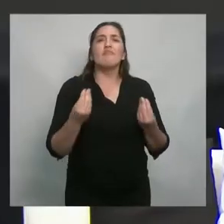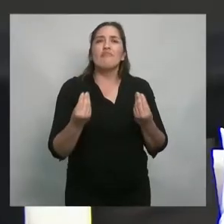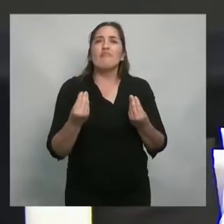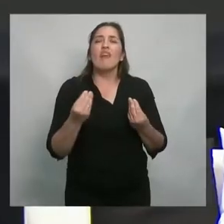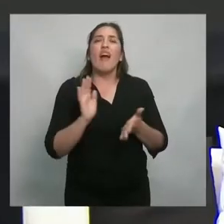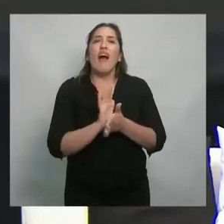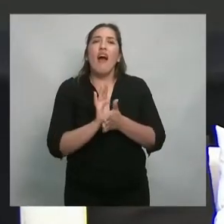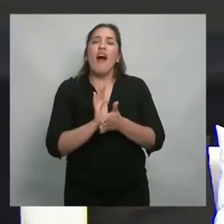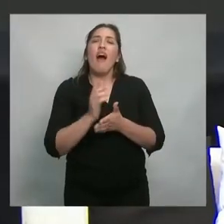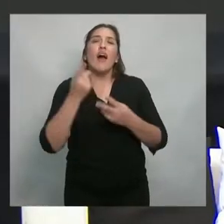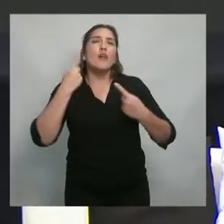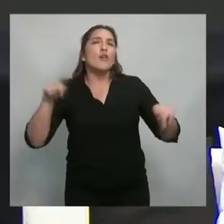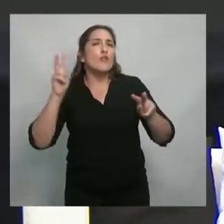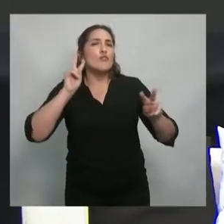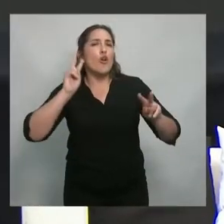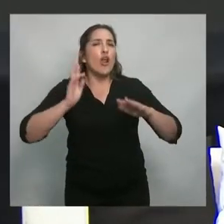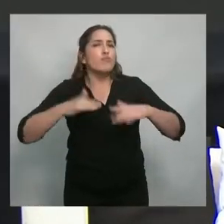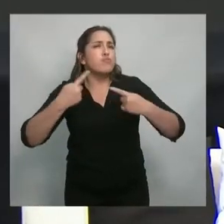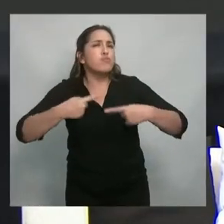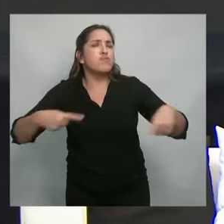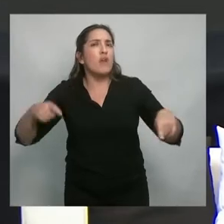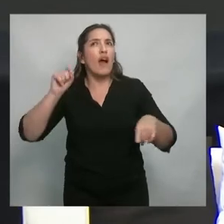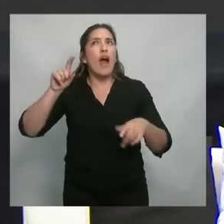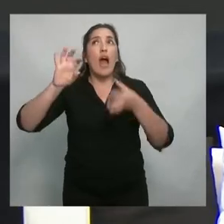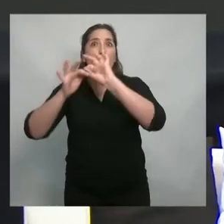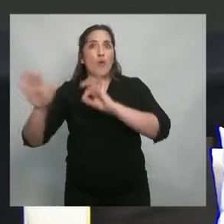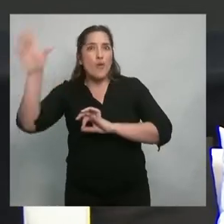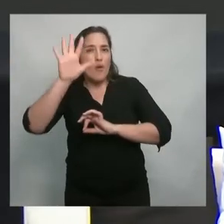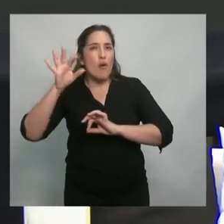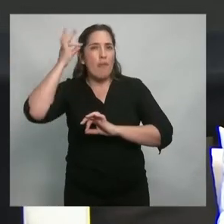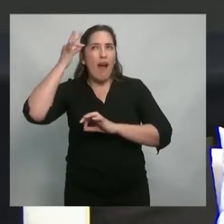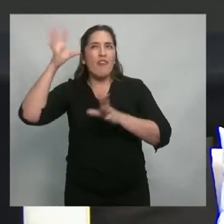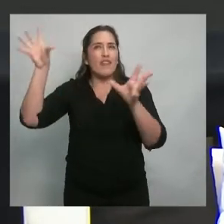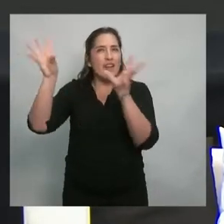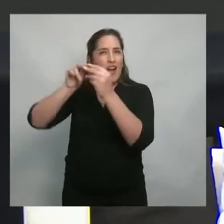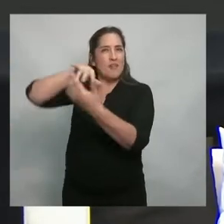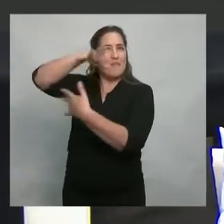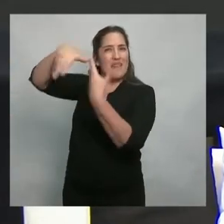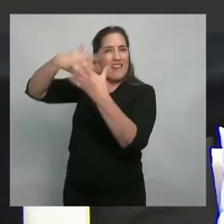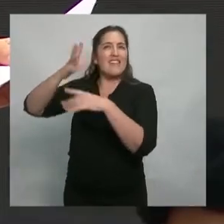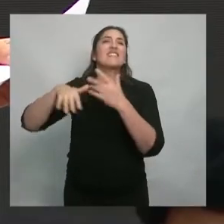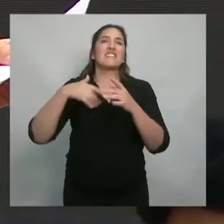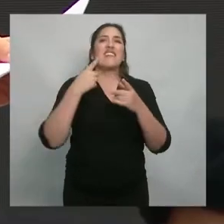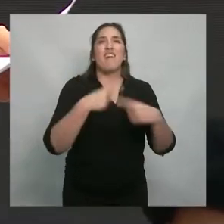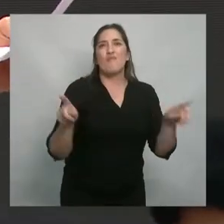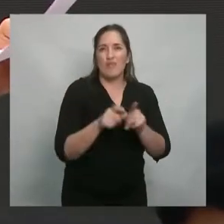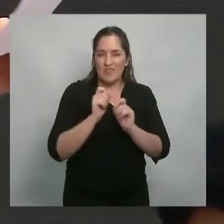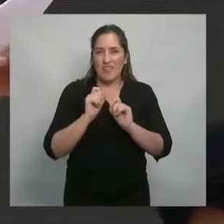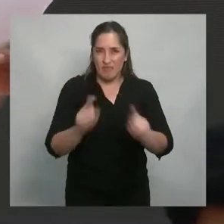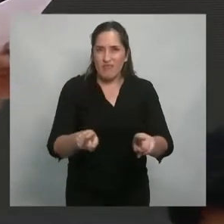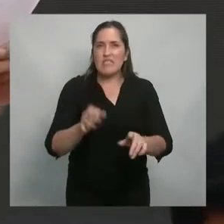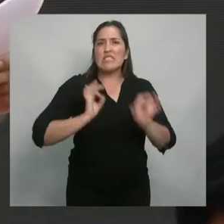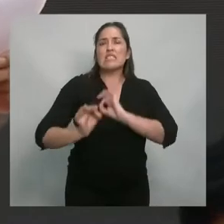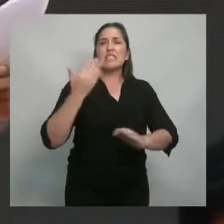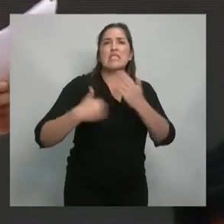entrelazan prácticas sonoras de tradiciones europeas y africanas como fundamentales en los desarrollos musicales, sobre todo de los